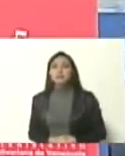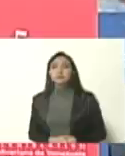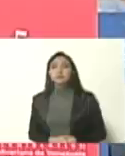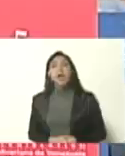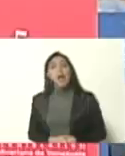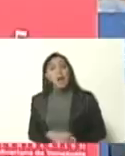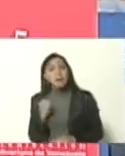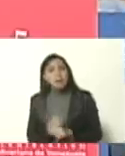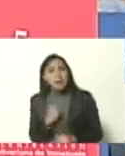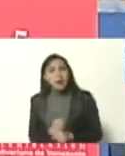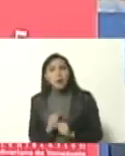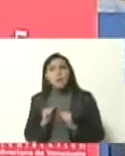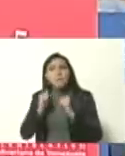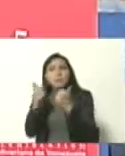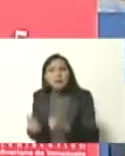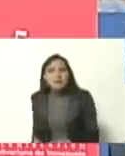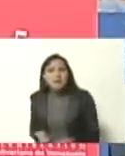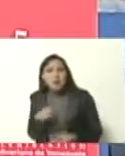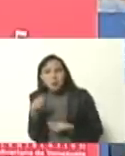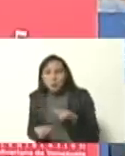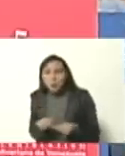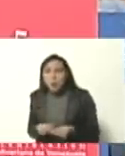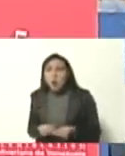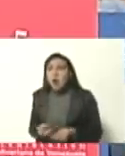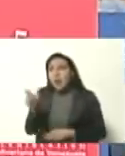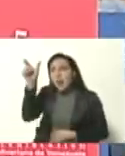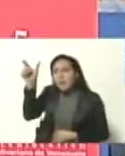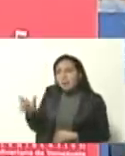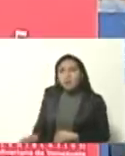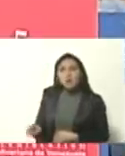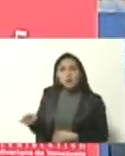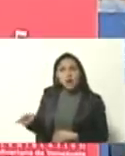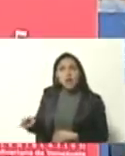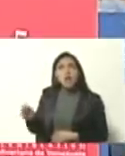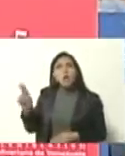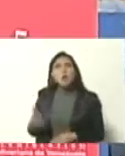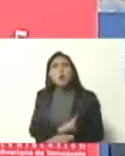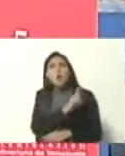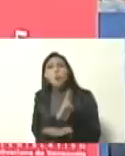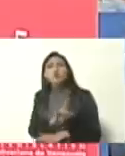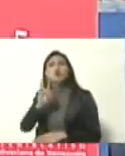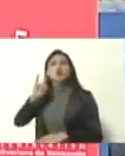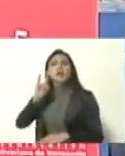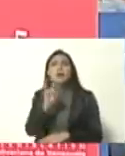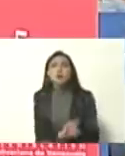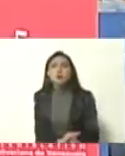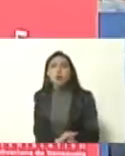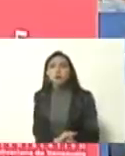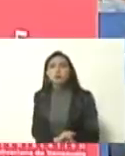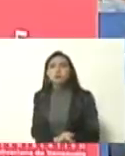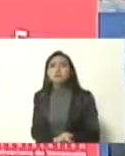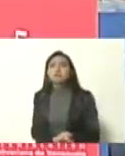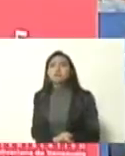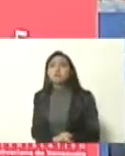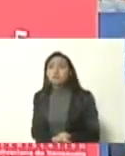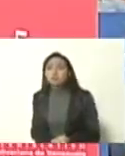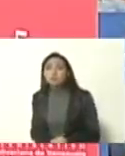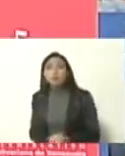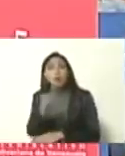actuar hacia una persona que utilizó, que traicionó, llamémoslo así, la buena